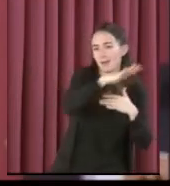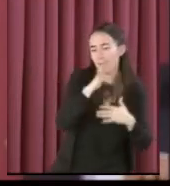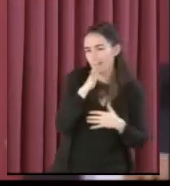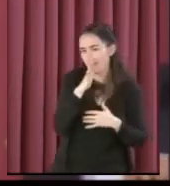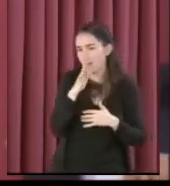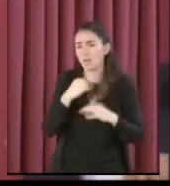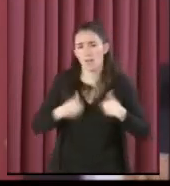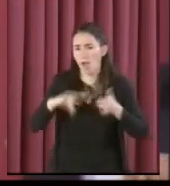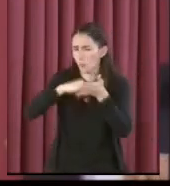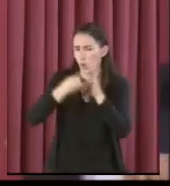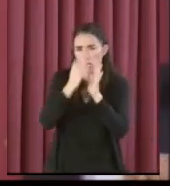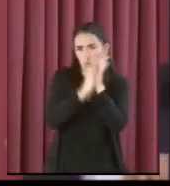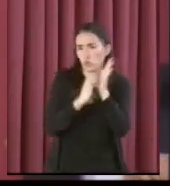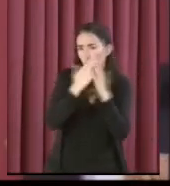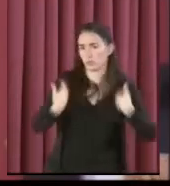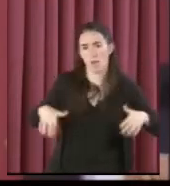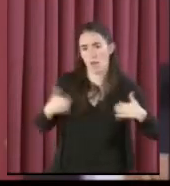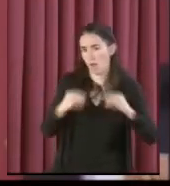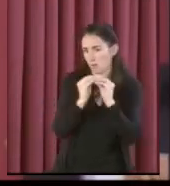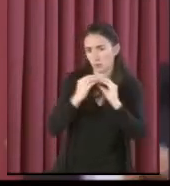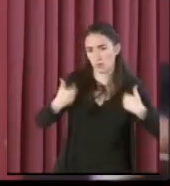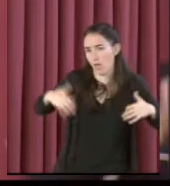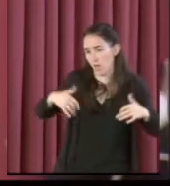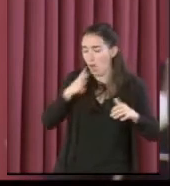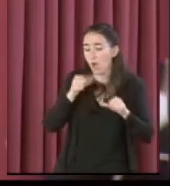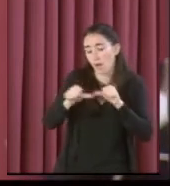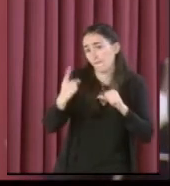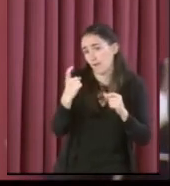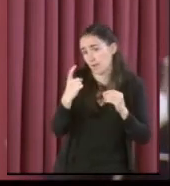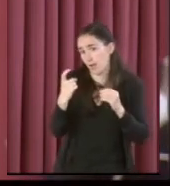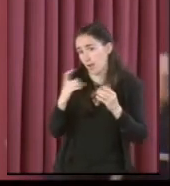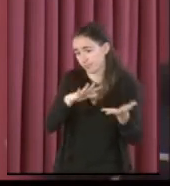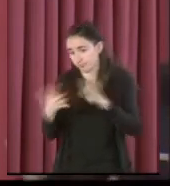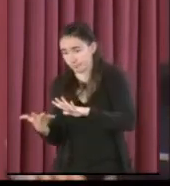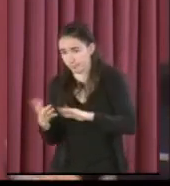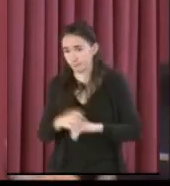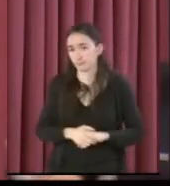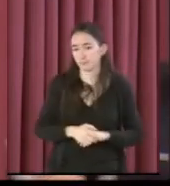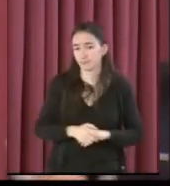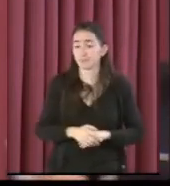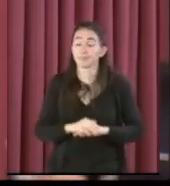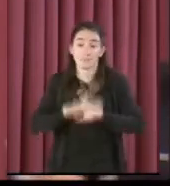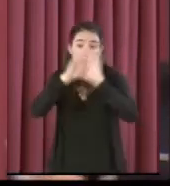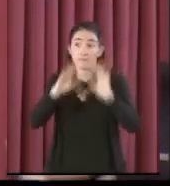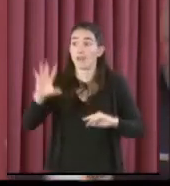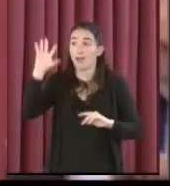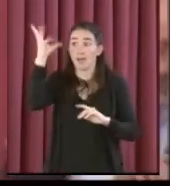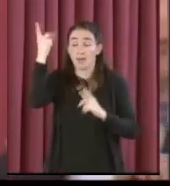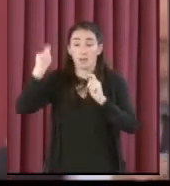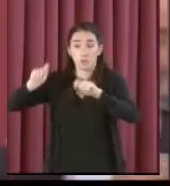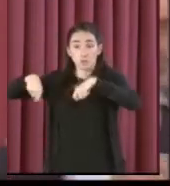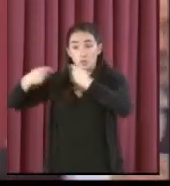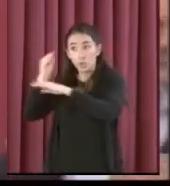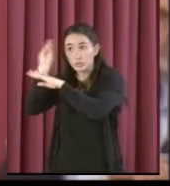absolutamente redactados. Para que una ciudad sea sostenible, para que Logroño sea sostenible, la movilidad, sin duda, juega un